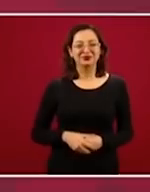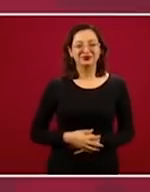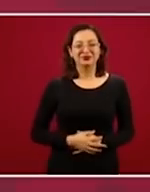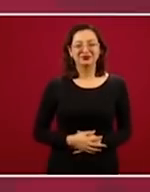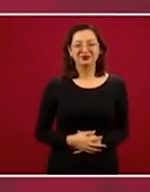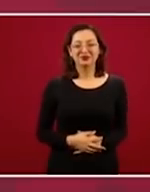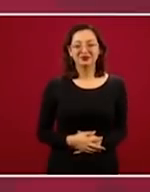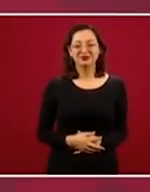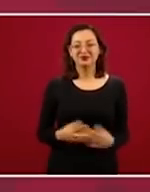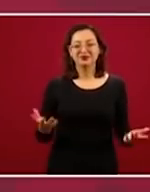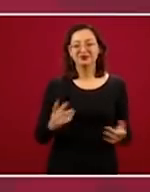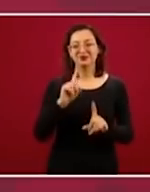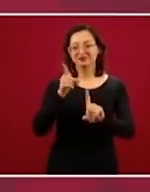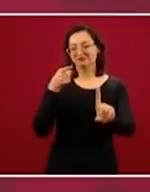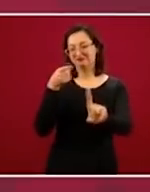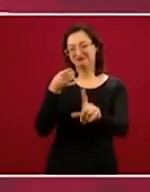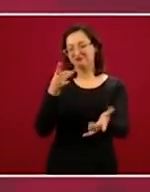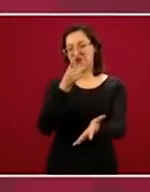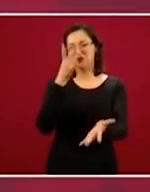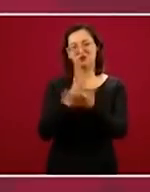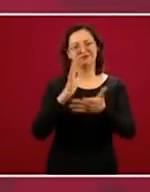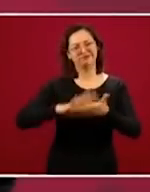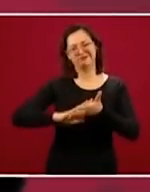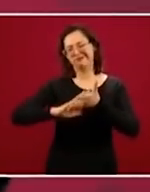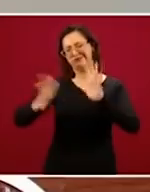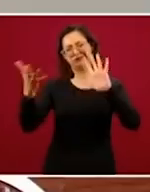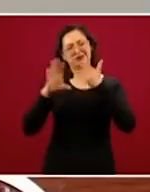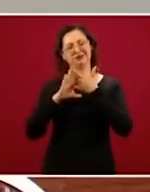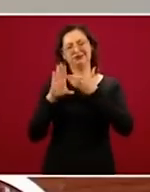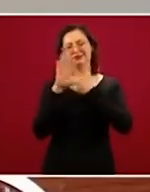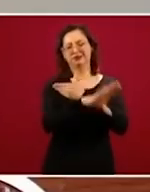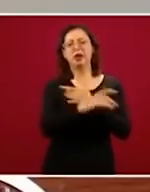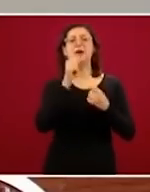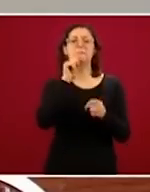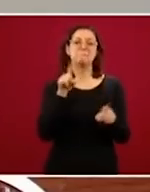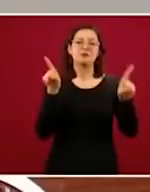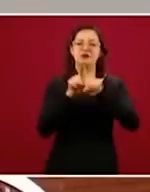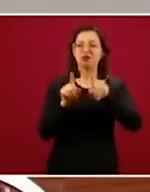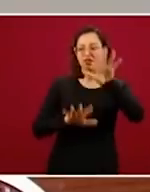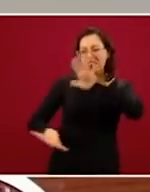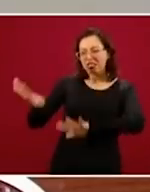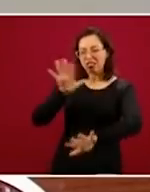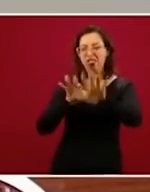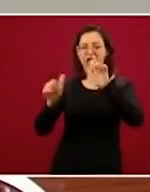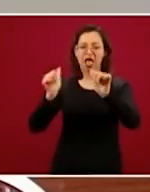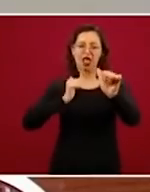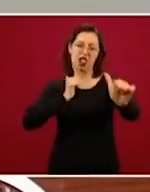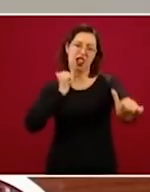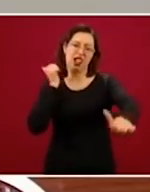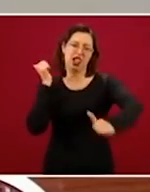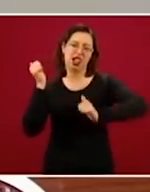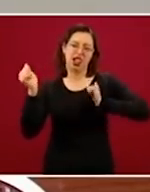eso es lo único no a la manipulación no al oportunismo